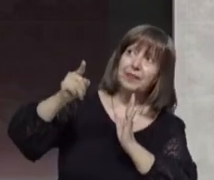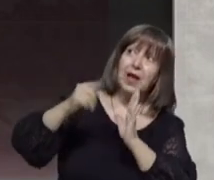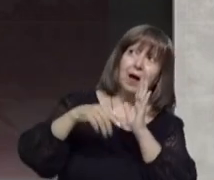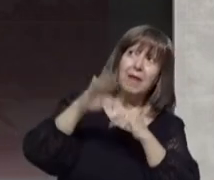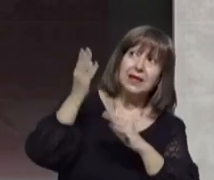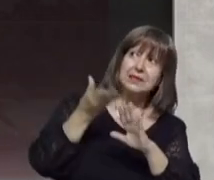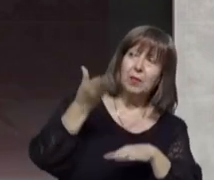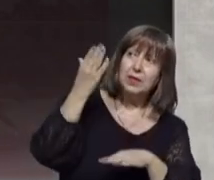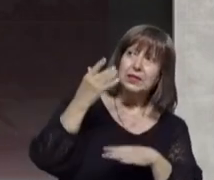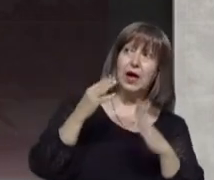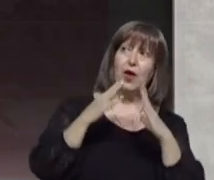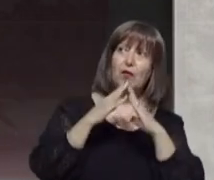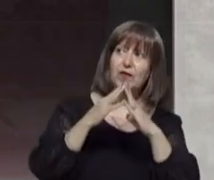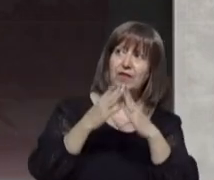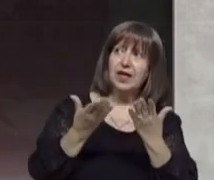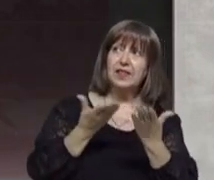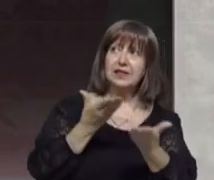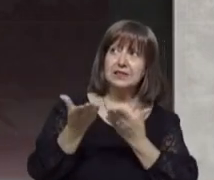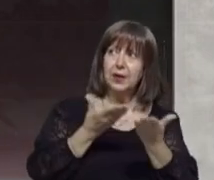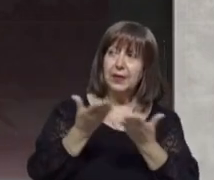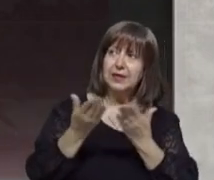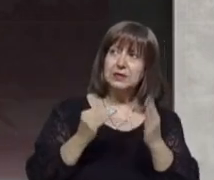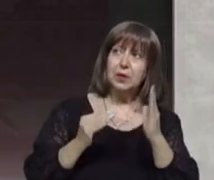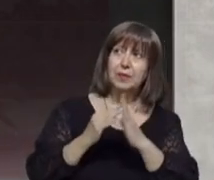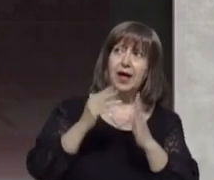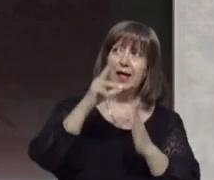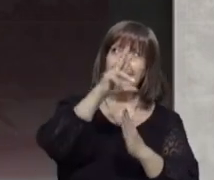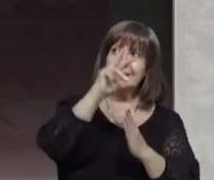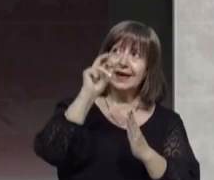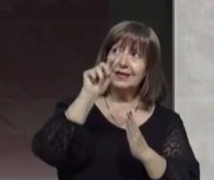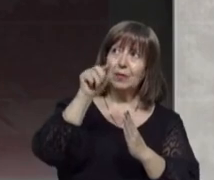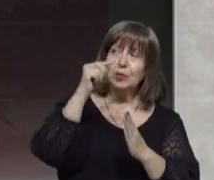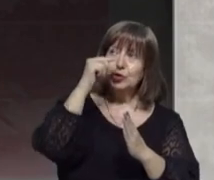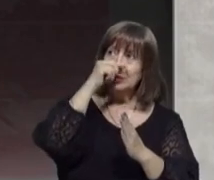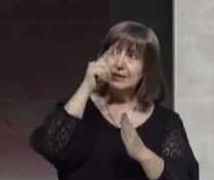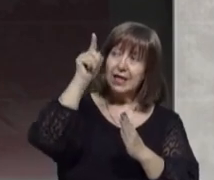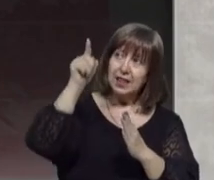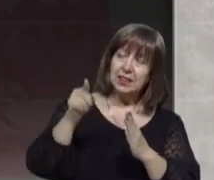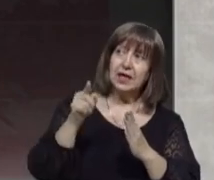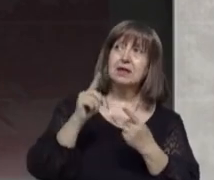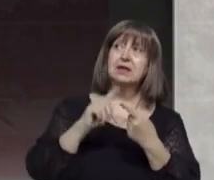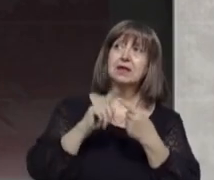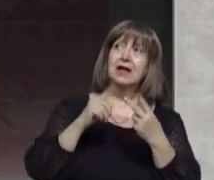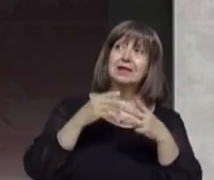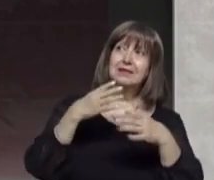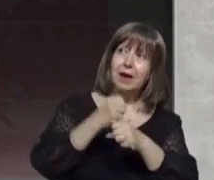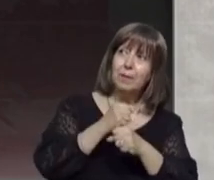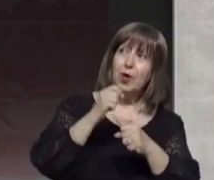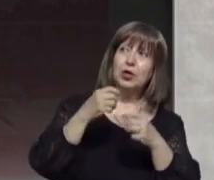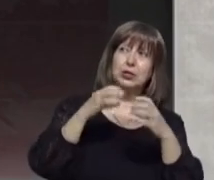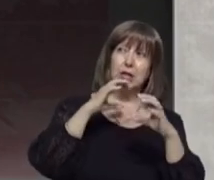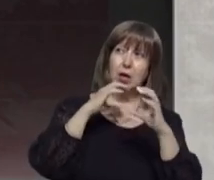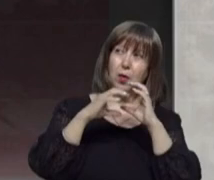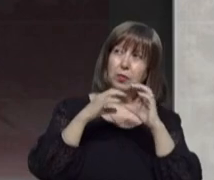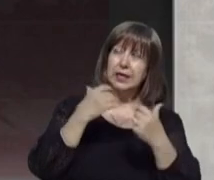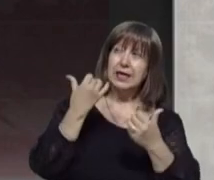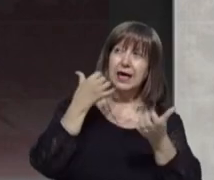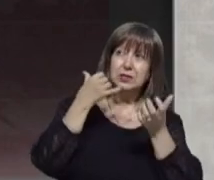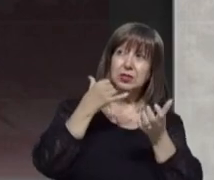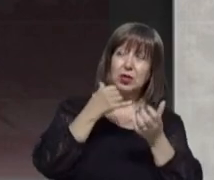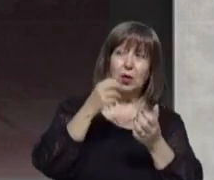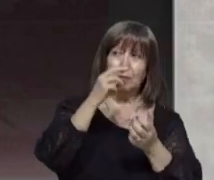más aumentaron. Vivienda y servicios básicos a la cabeza con el 30,7% de aumento. Transporte y comunicaciones,